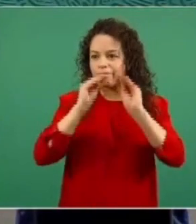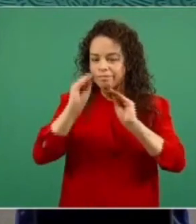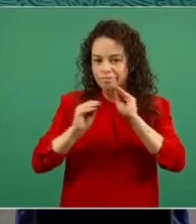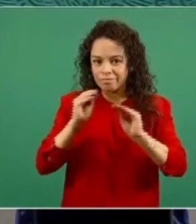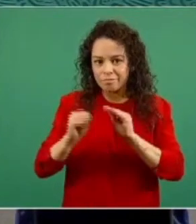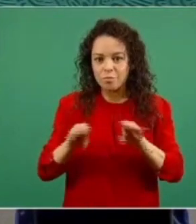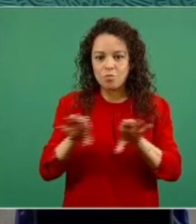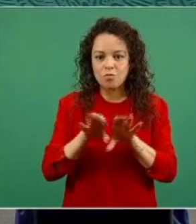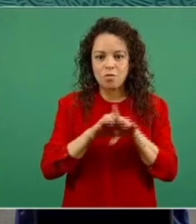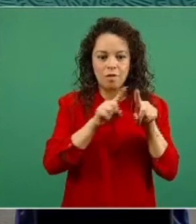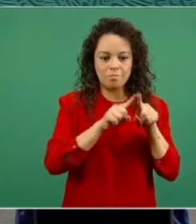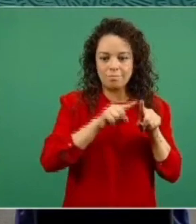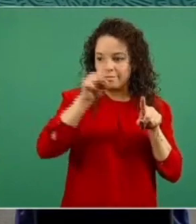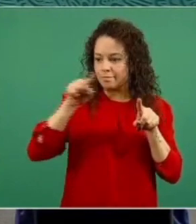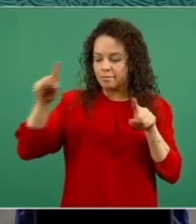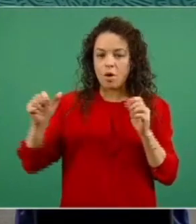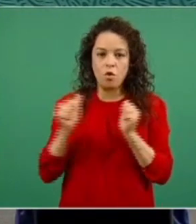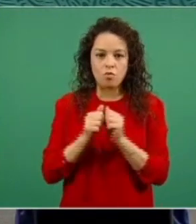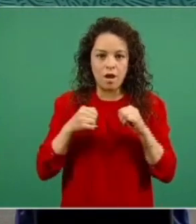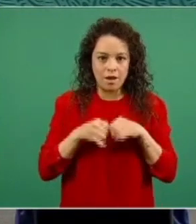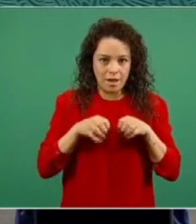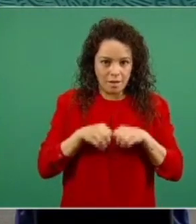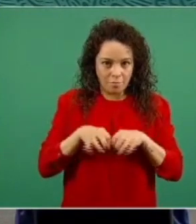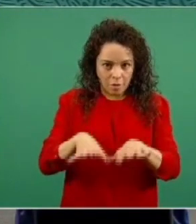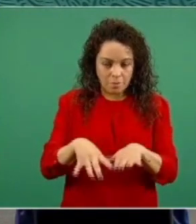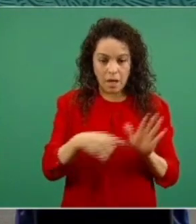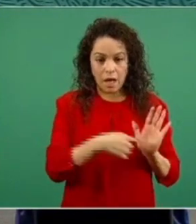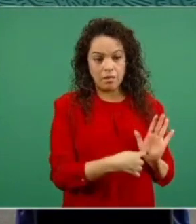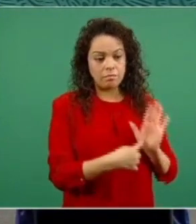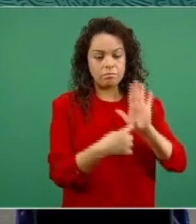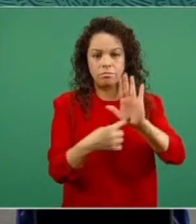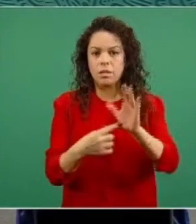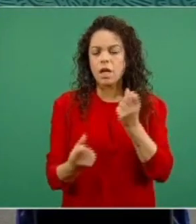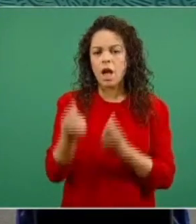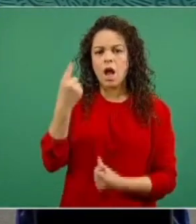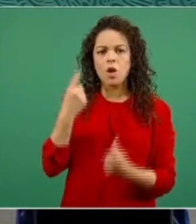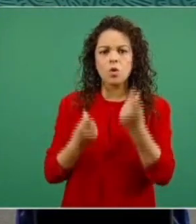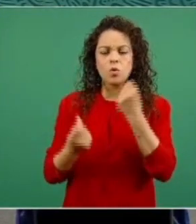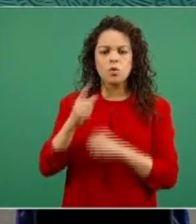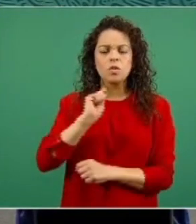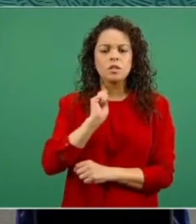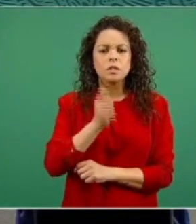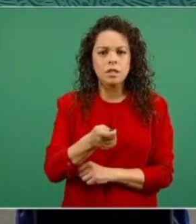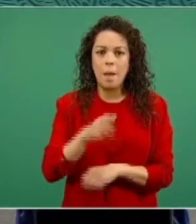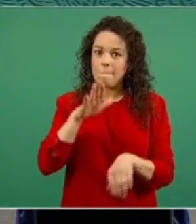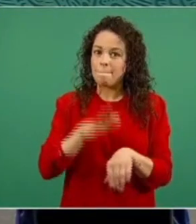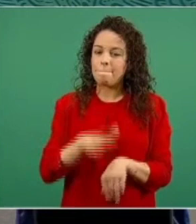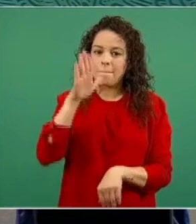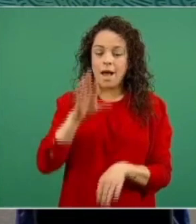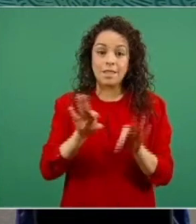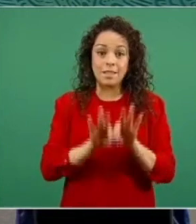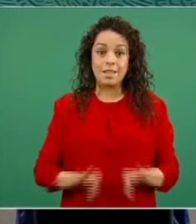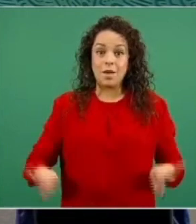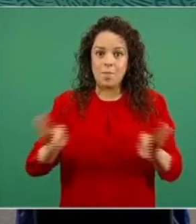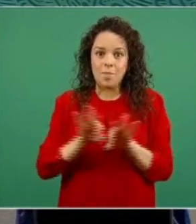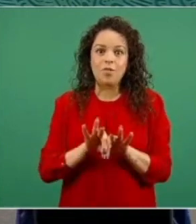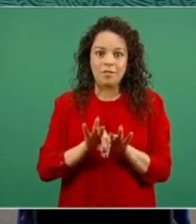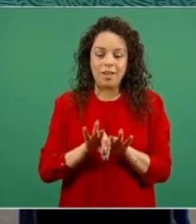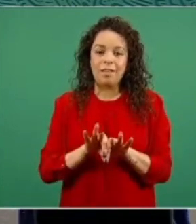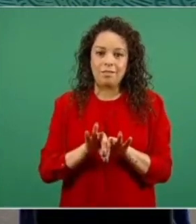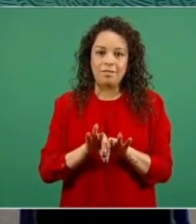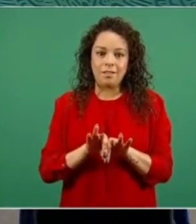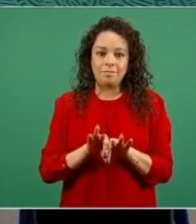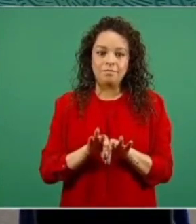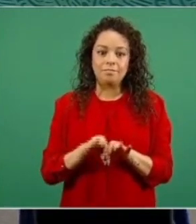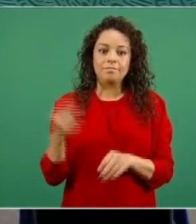de gráfica de los datos, en donde estamos presentando algunos de los datos que consideramos más relevantes, más representativos.